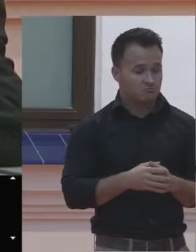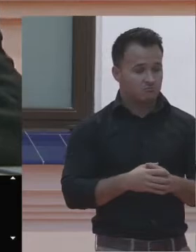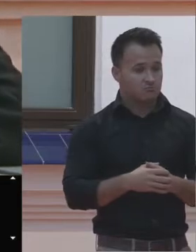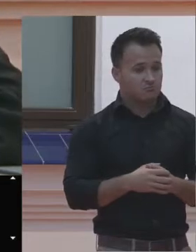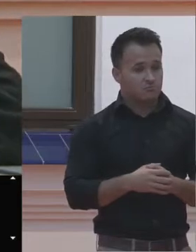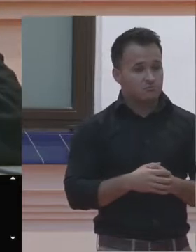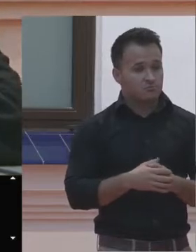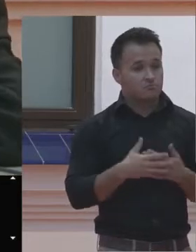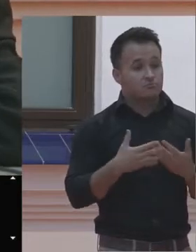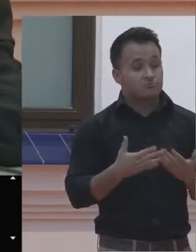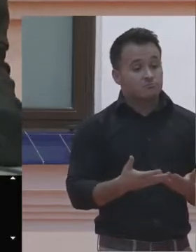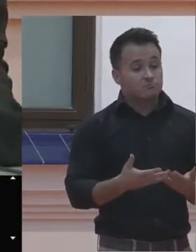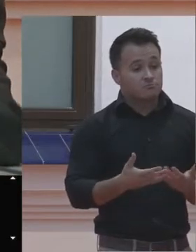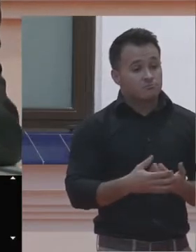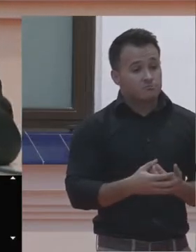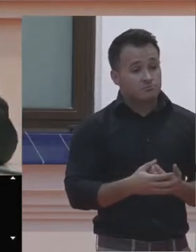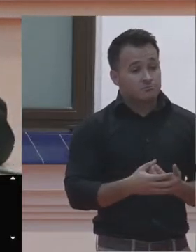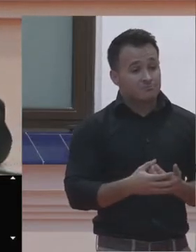con nadie.